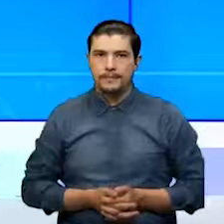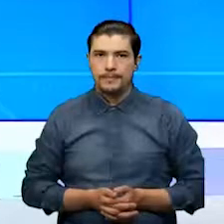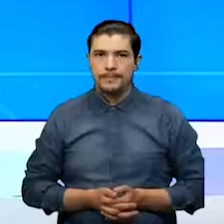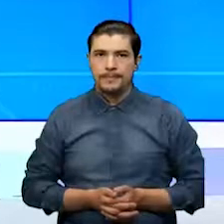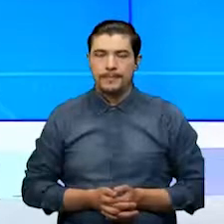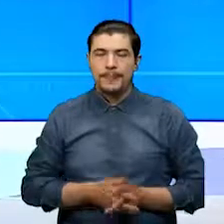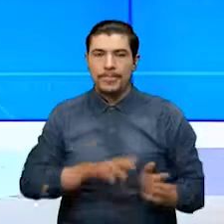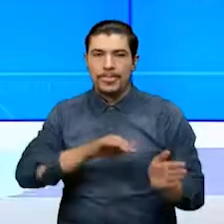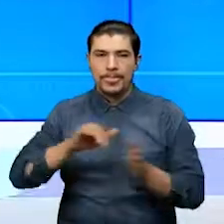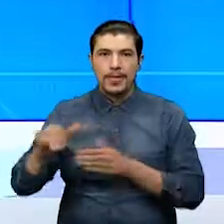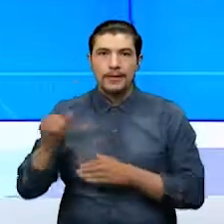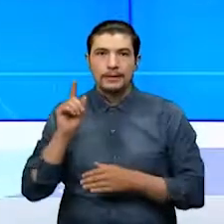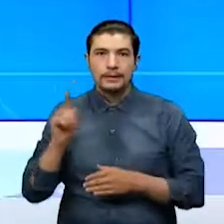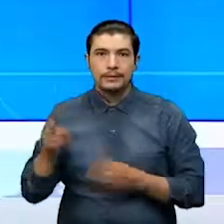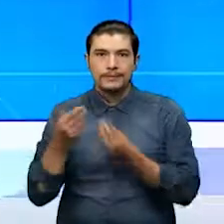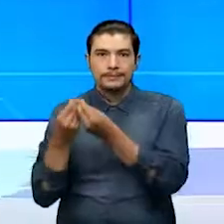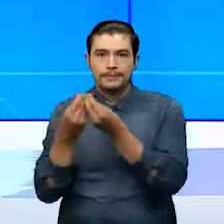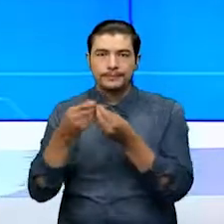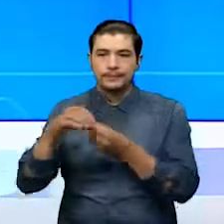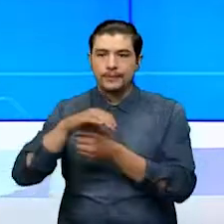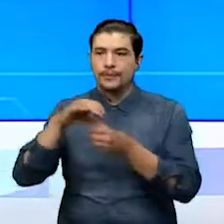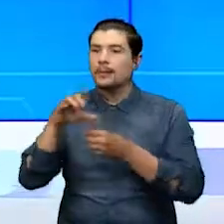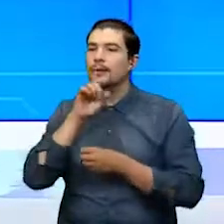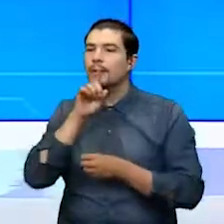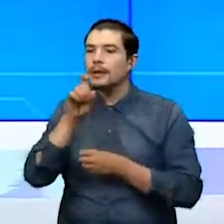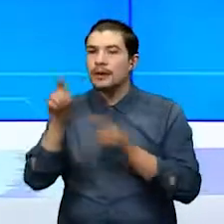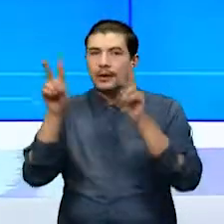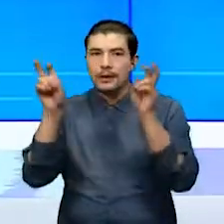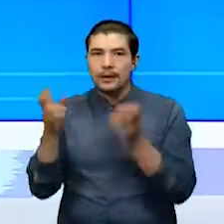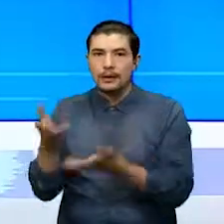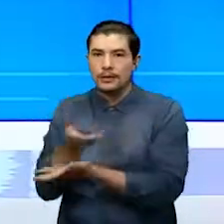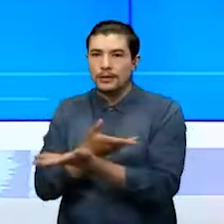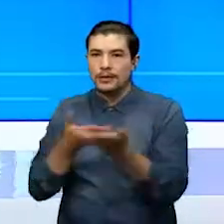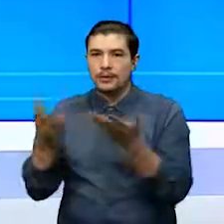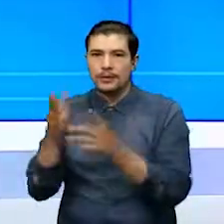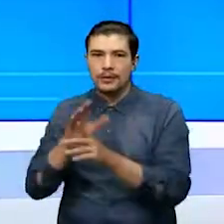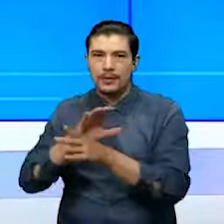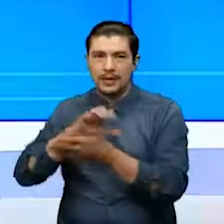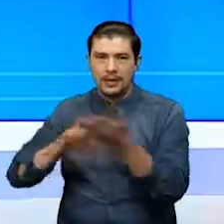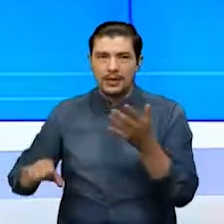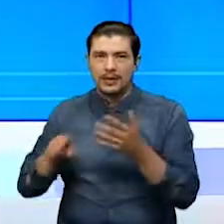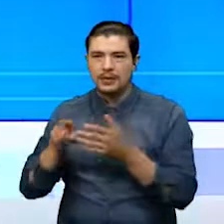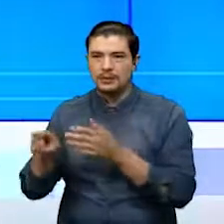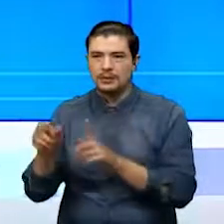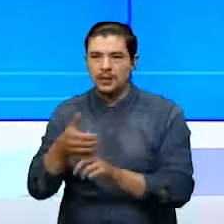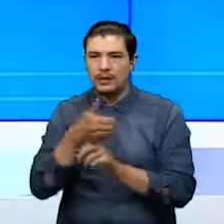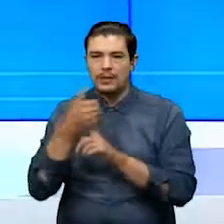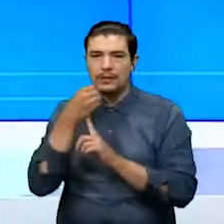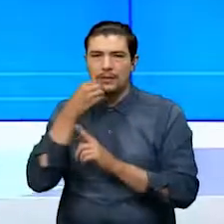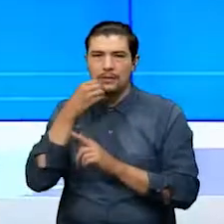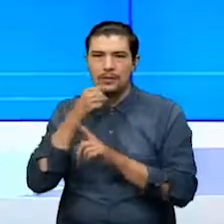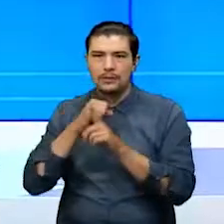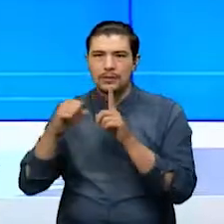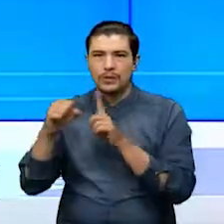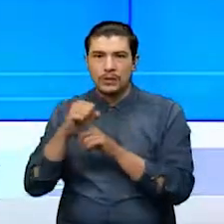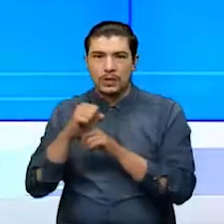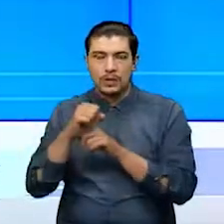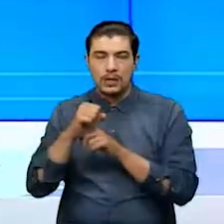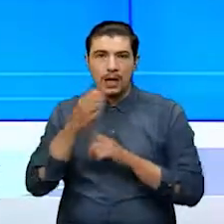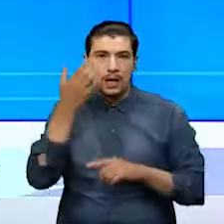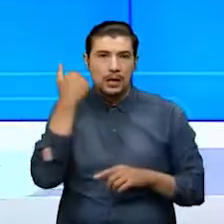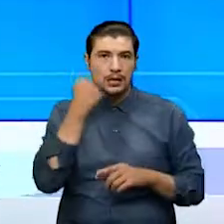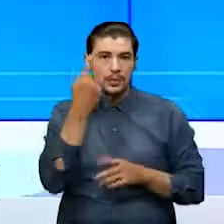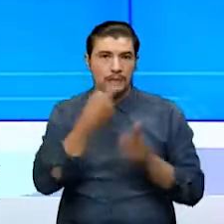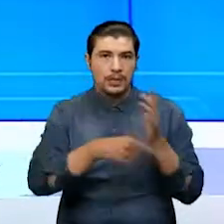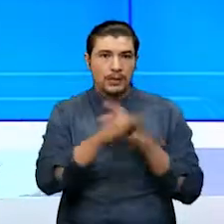en otras noticias el consejo de bucaramanga trató el tema de suprimir el refugio social entidad que fue fundada en 1965 y que se